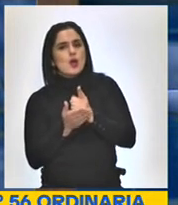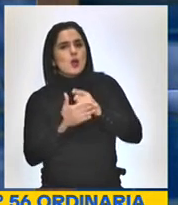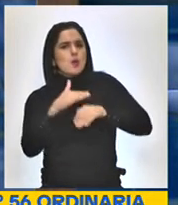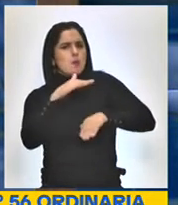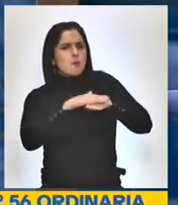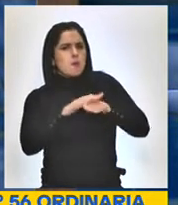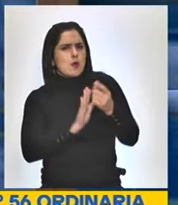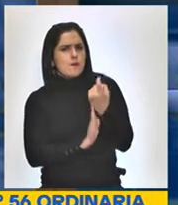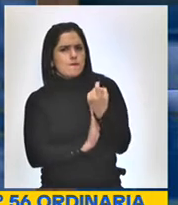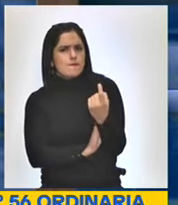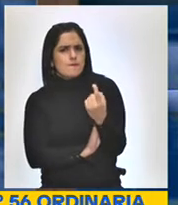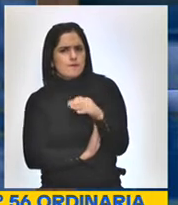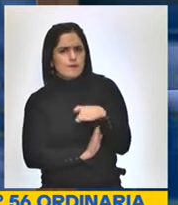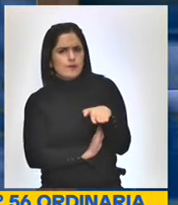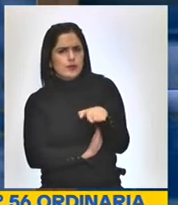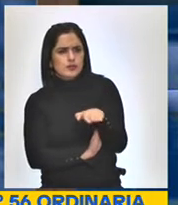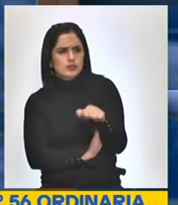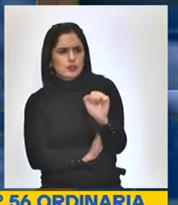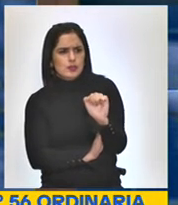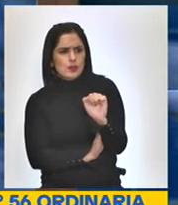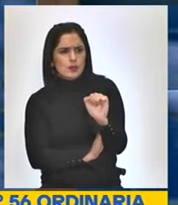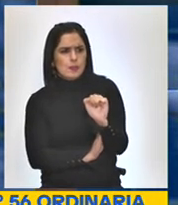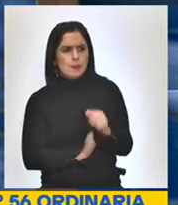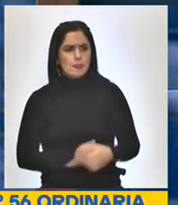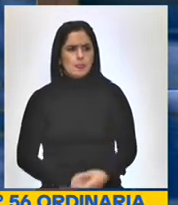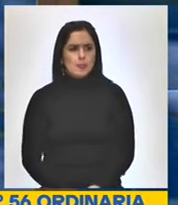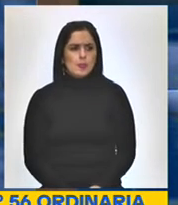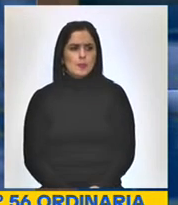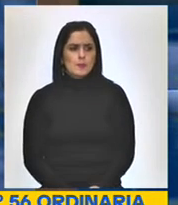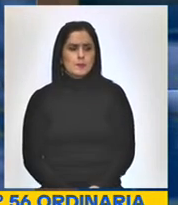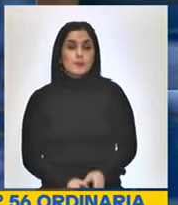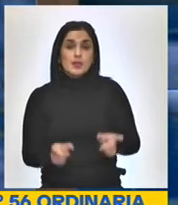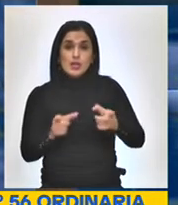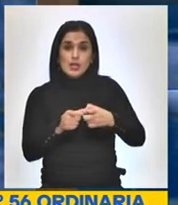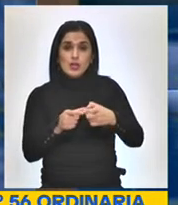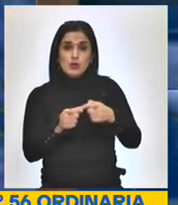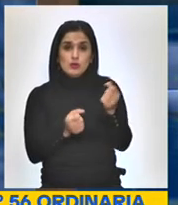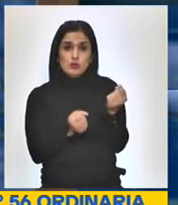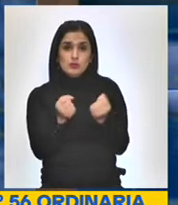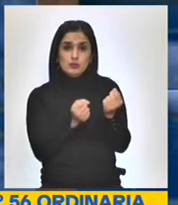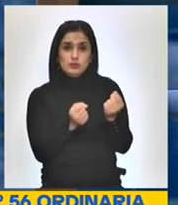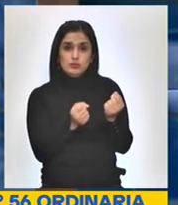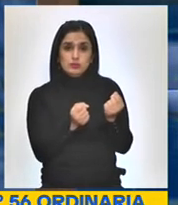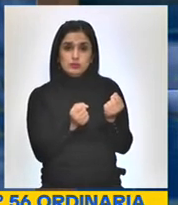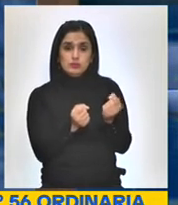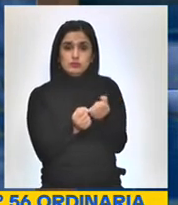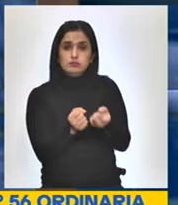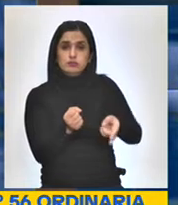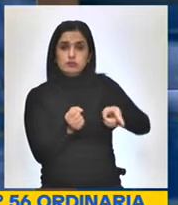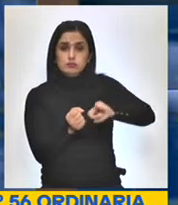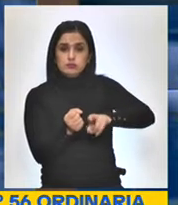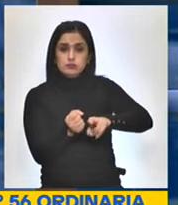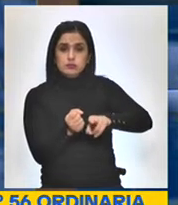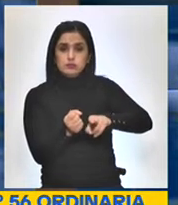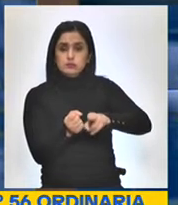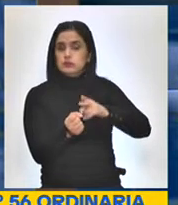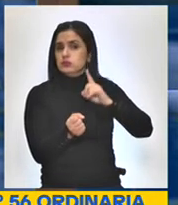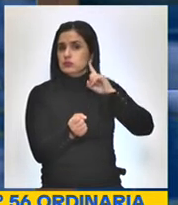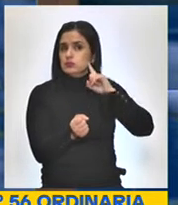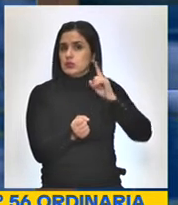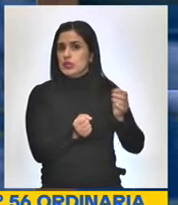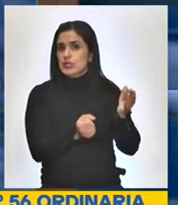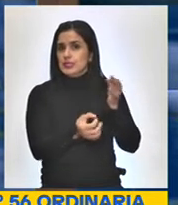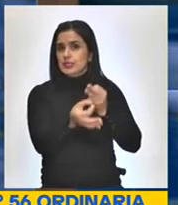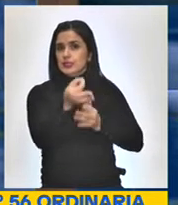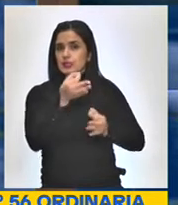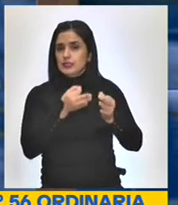velocidad. En ese sentido, en la Comisión de Transporte, en recurrente escuchar a